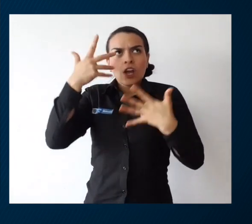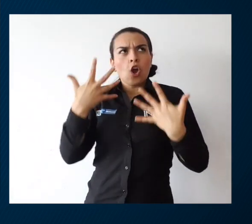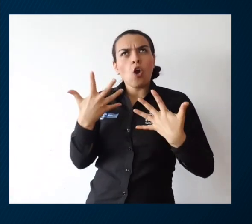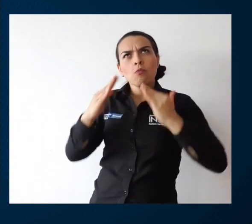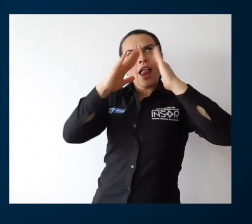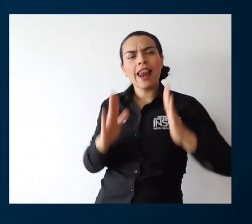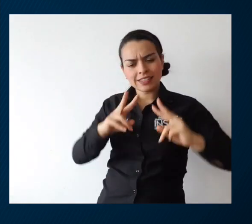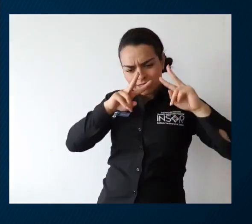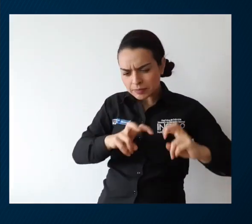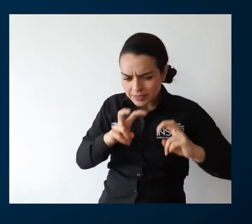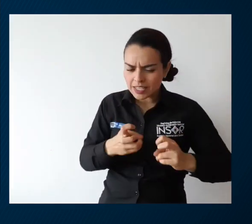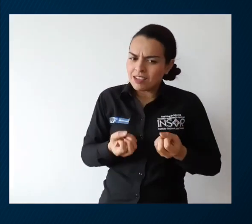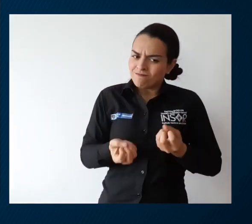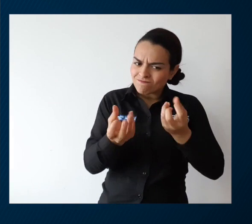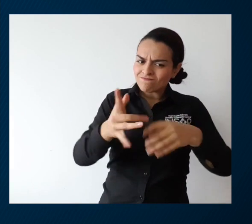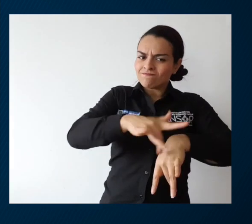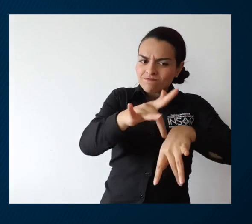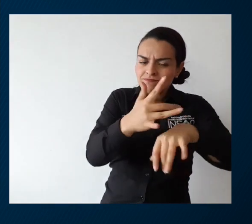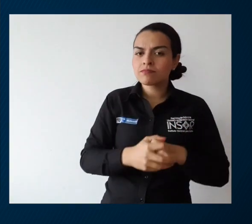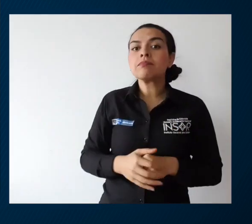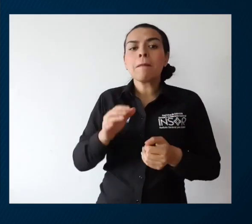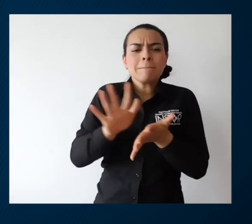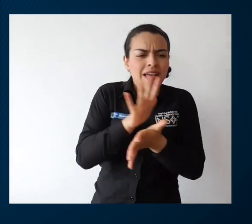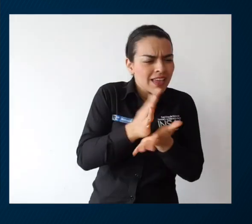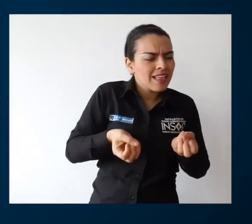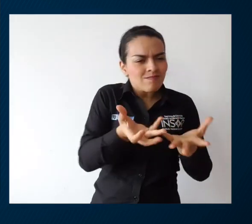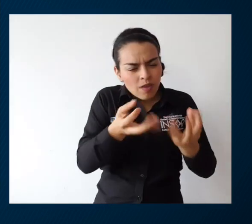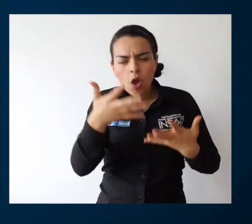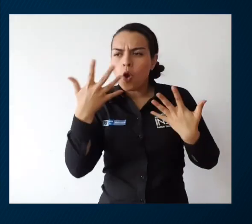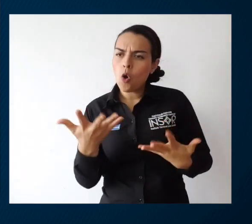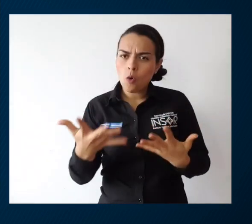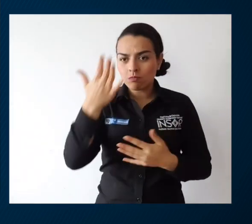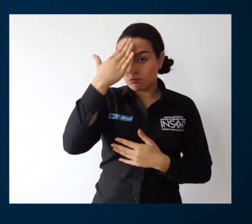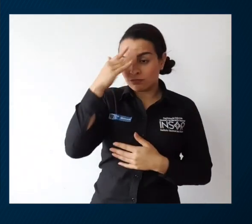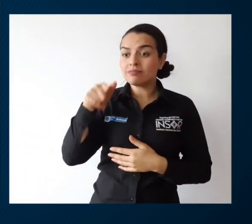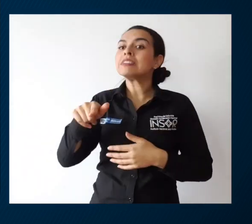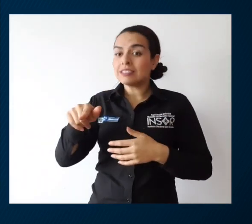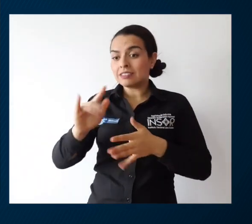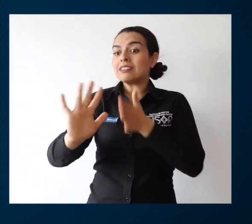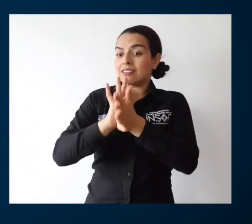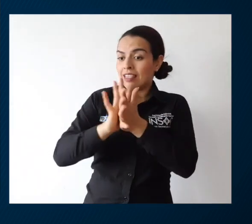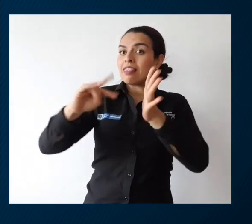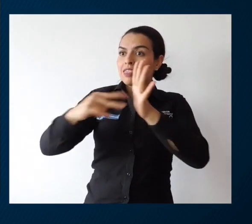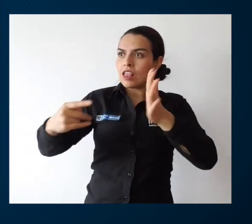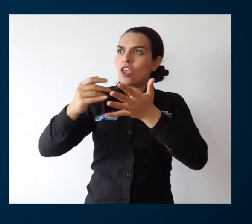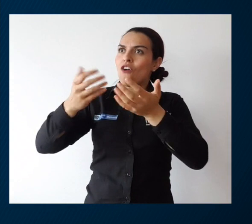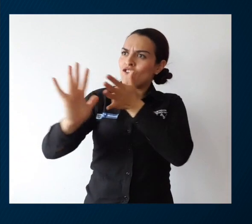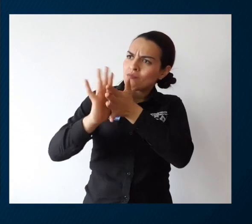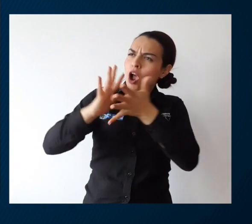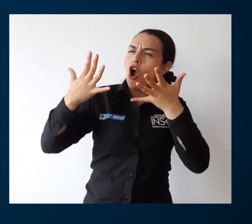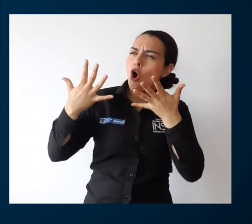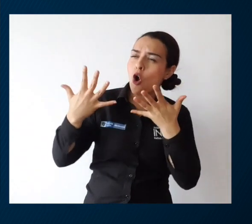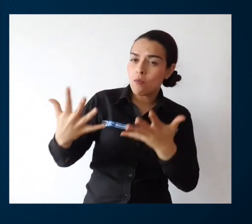en casa, y cómo también llegar con material y aprovechar o desligarnos de la dependencia de las tecnologías de la información, porque de